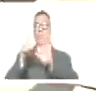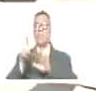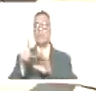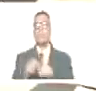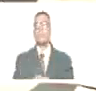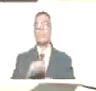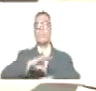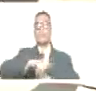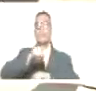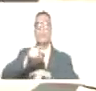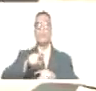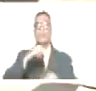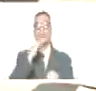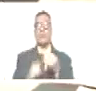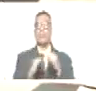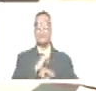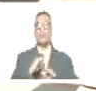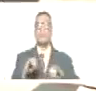prescribía.